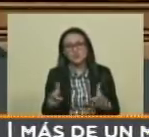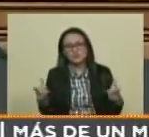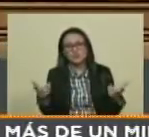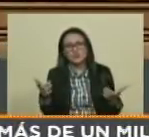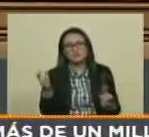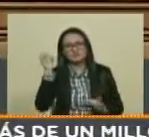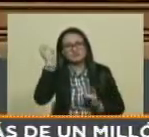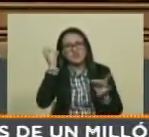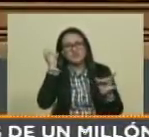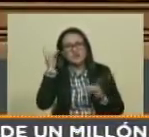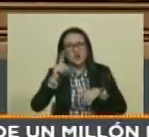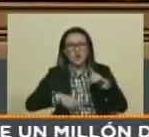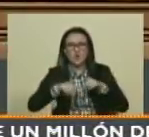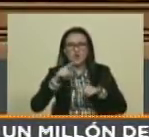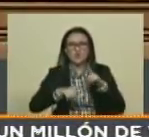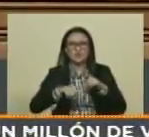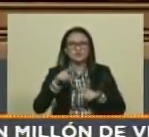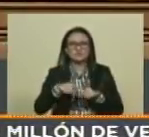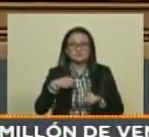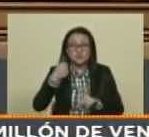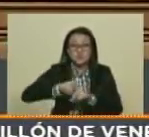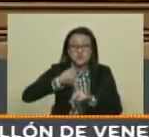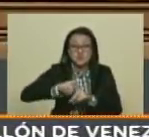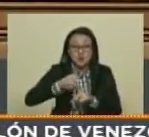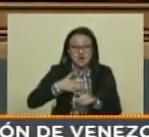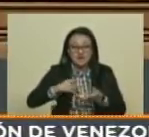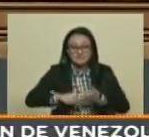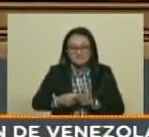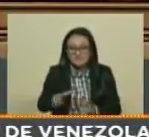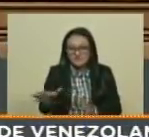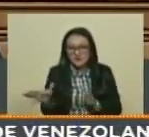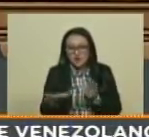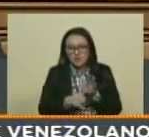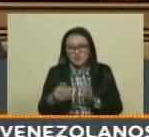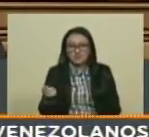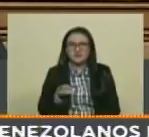inventaron tramas. Los persiguieron para extorsionarlos.